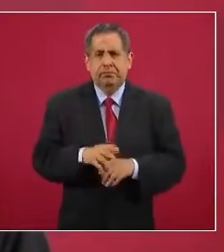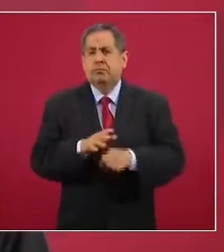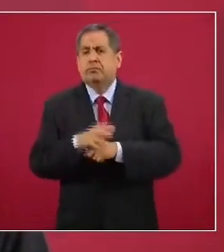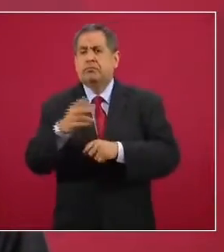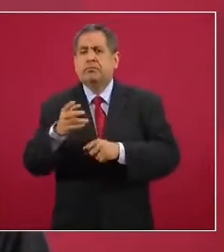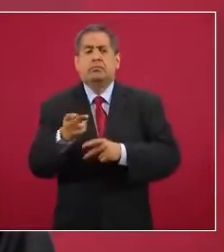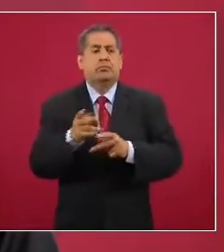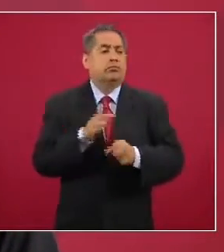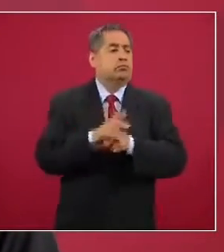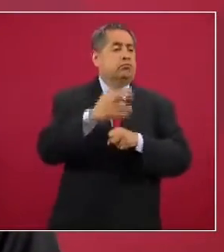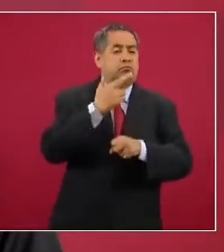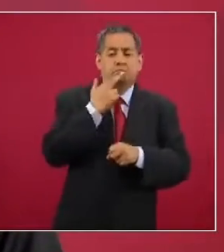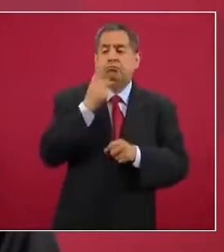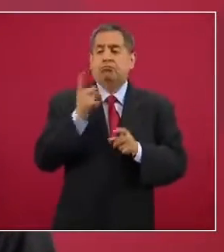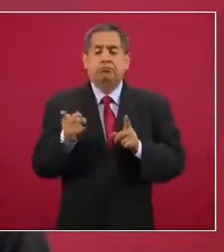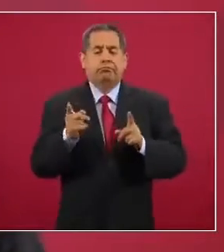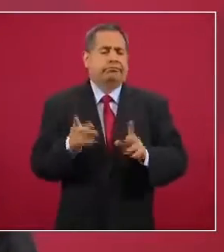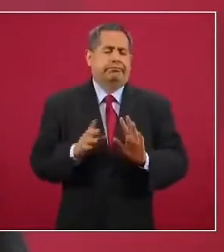cuestionamiento